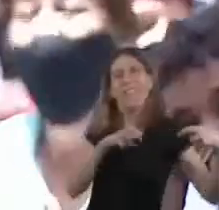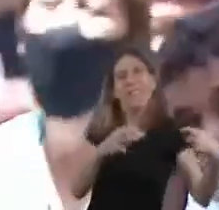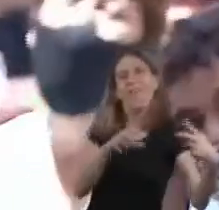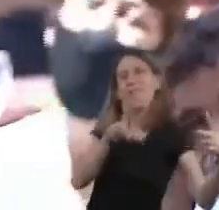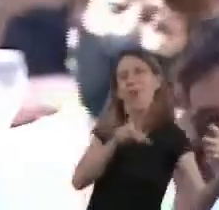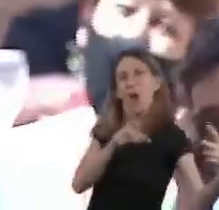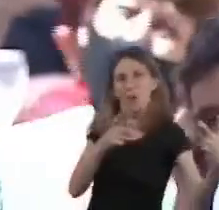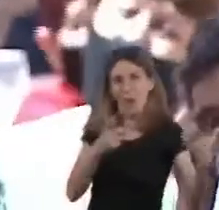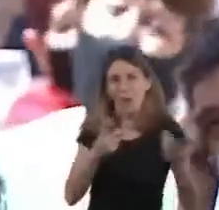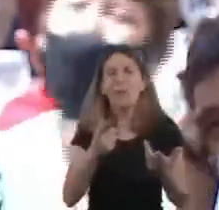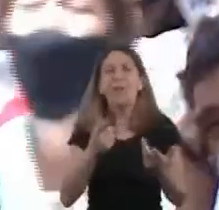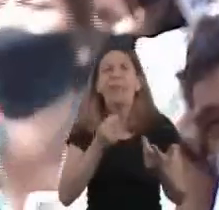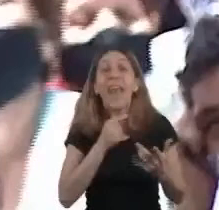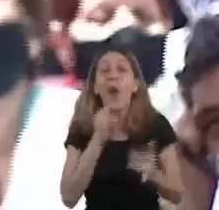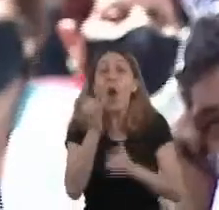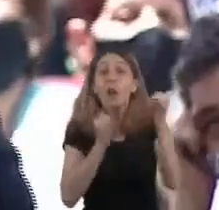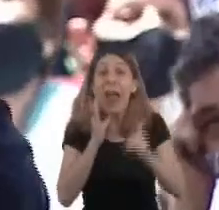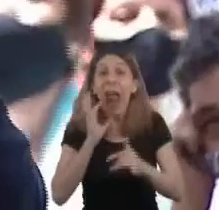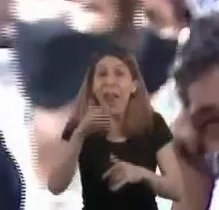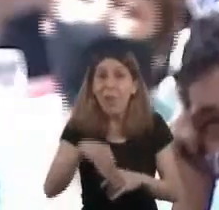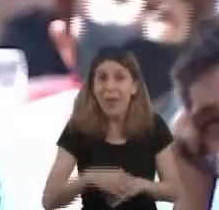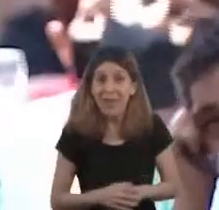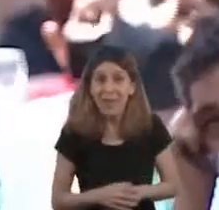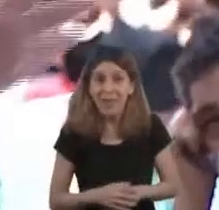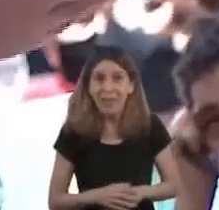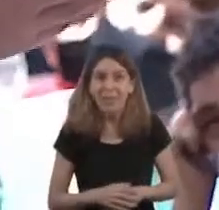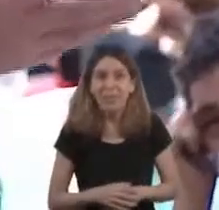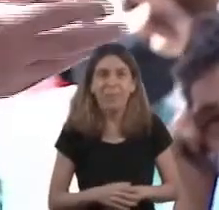Pero quiero contarles algo más.